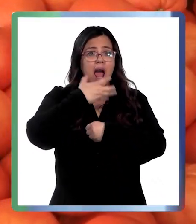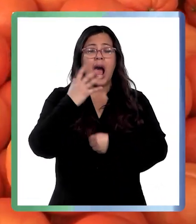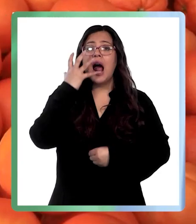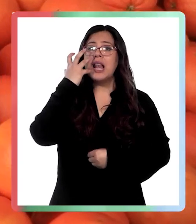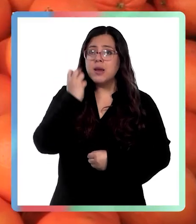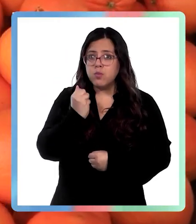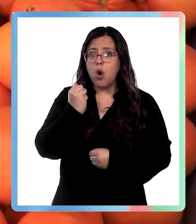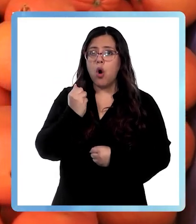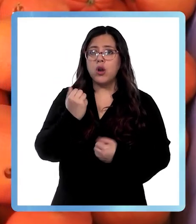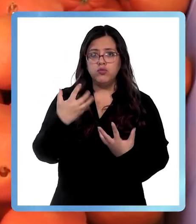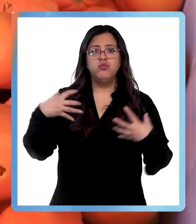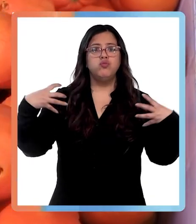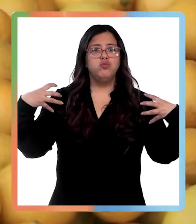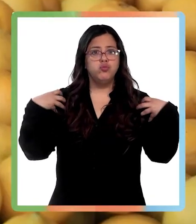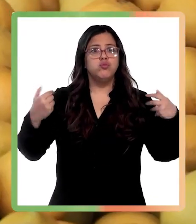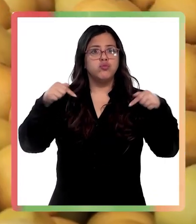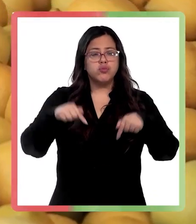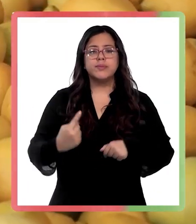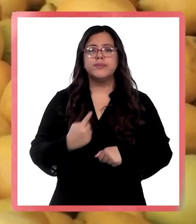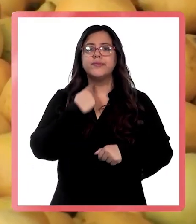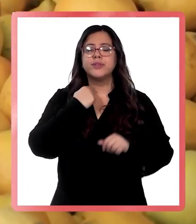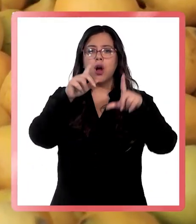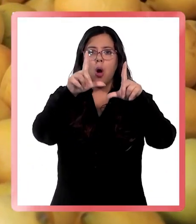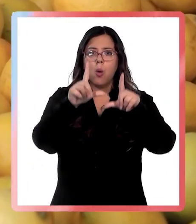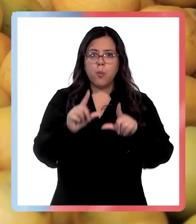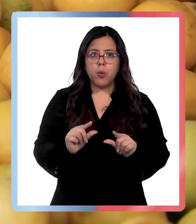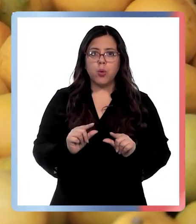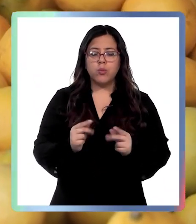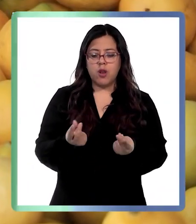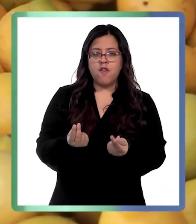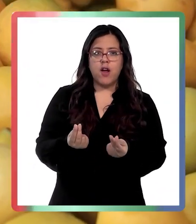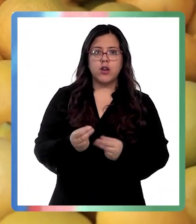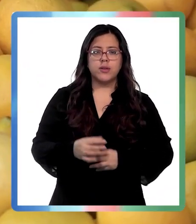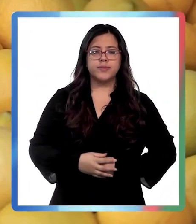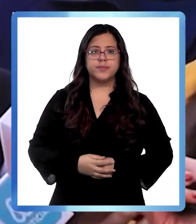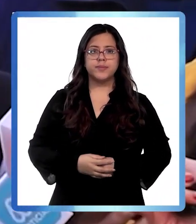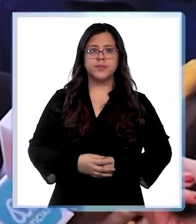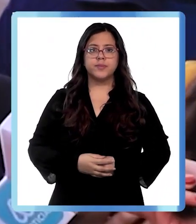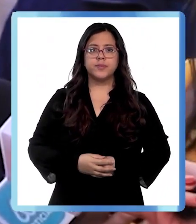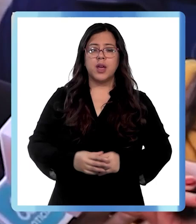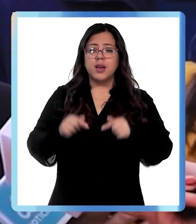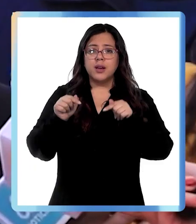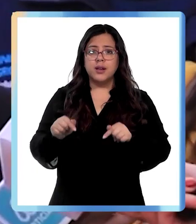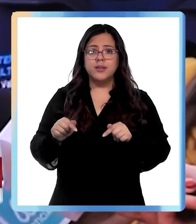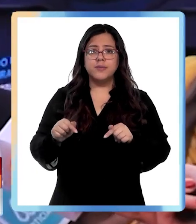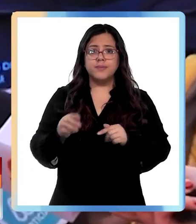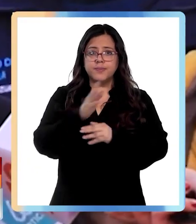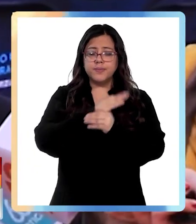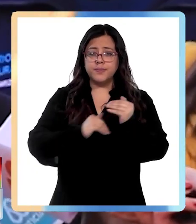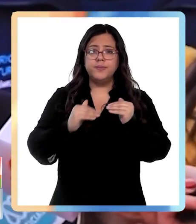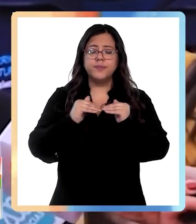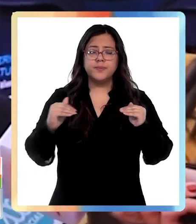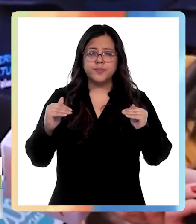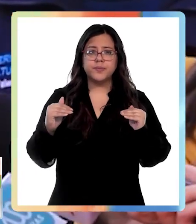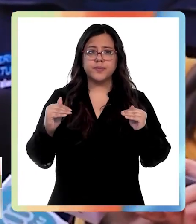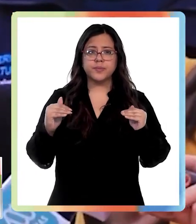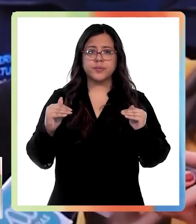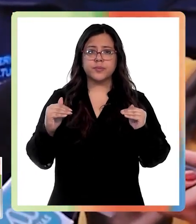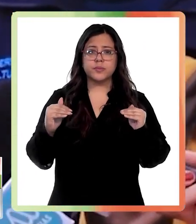los protagonistas de la época, que sufrieron una disminución en sus valores. Las papas se han mantenido estables